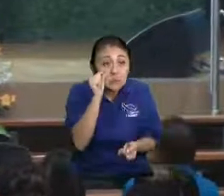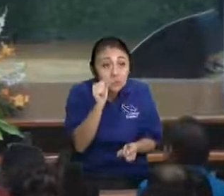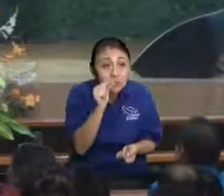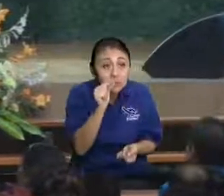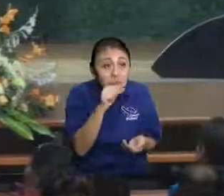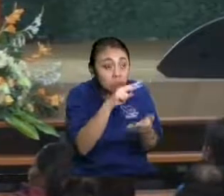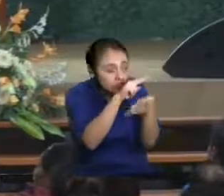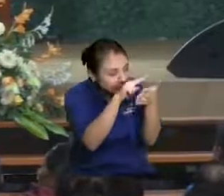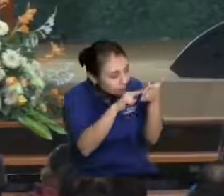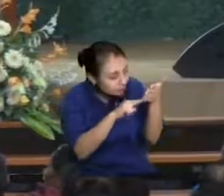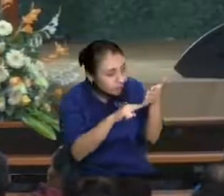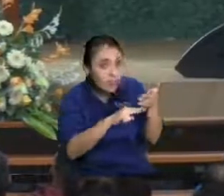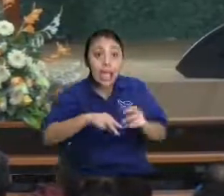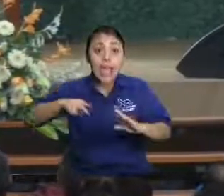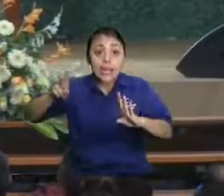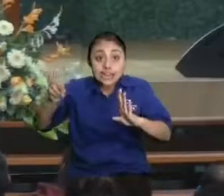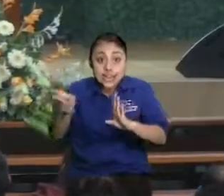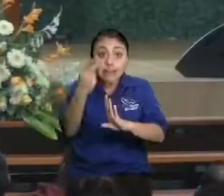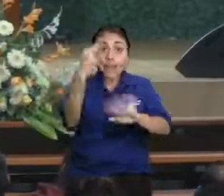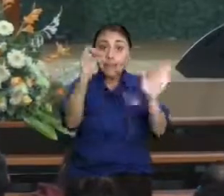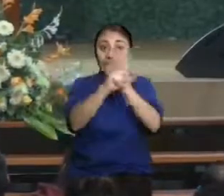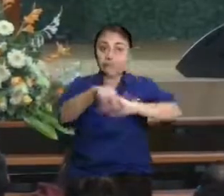Vamos a ver, Nehemías capítulo 7.